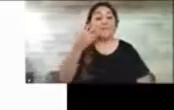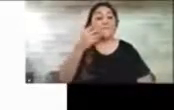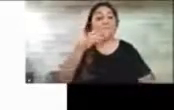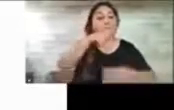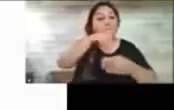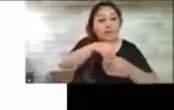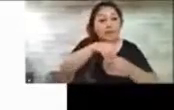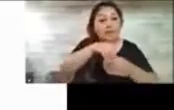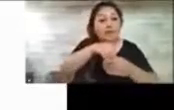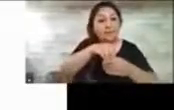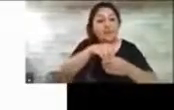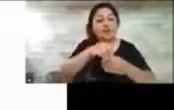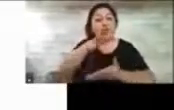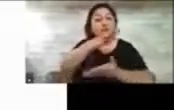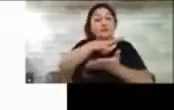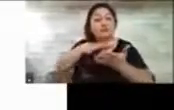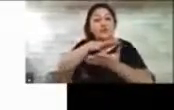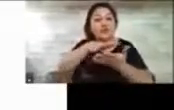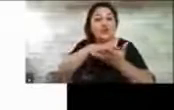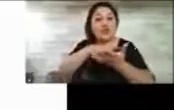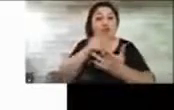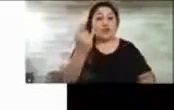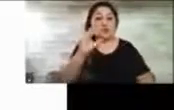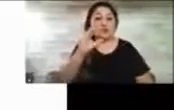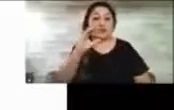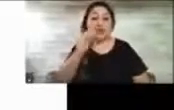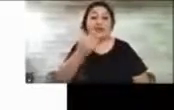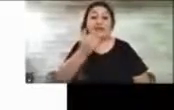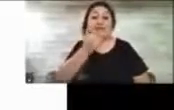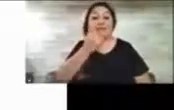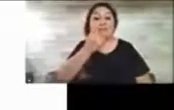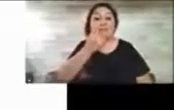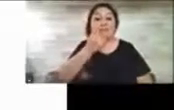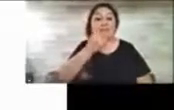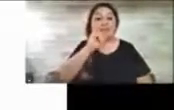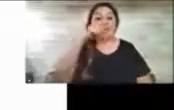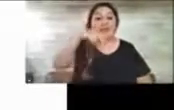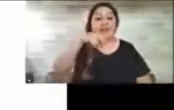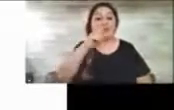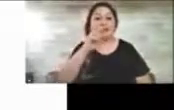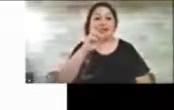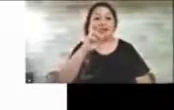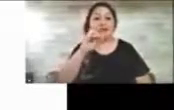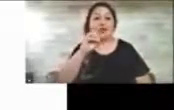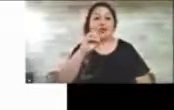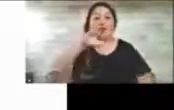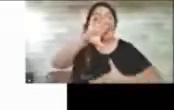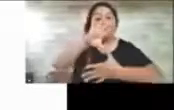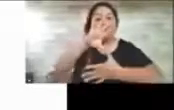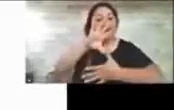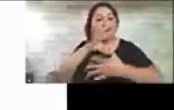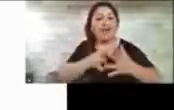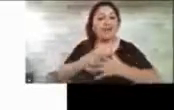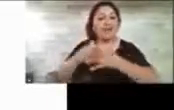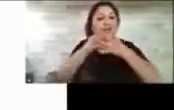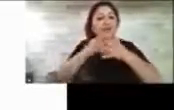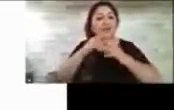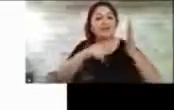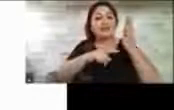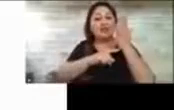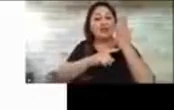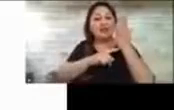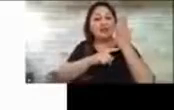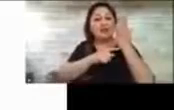es colaborador estratégico del Centro Iberoamericano de Autonomía Personal y Apoyos Tecnológicos, CIAPAC Chile, y nos